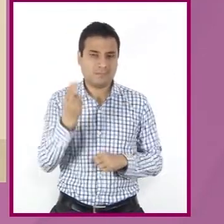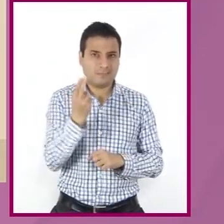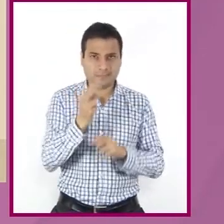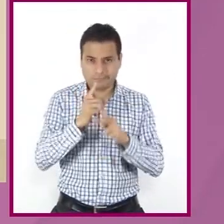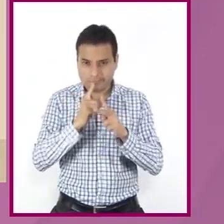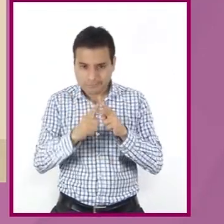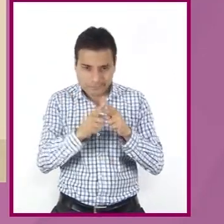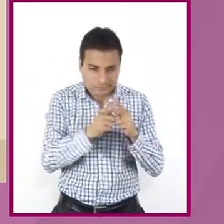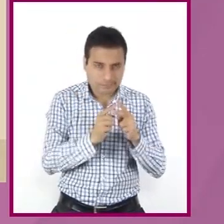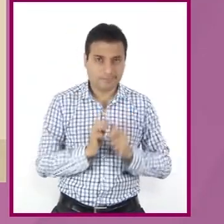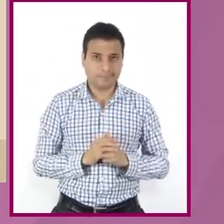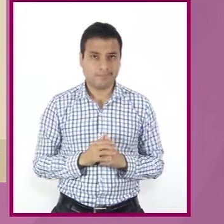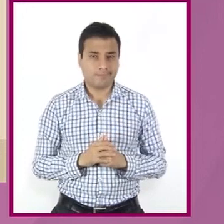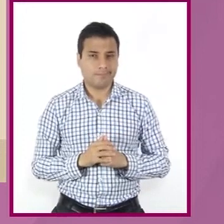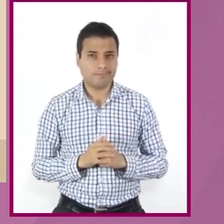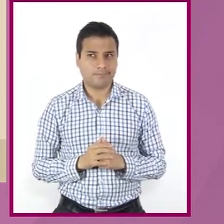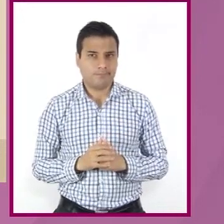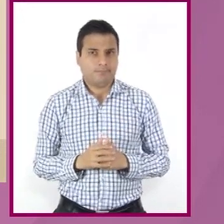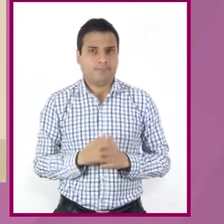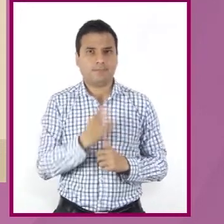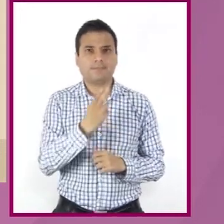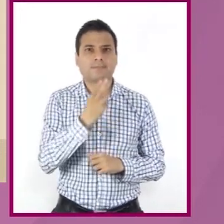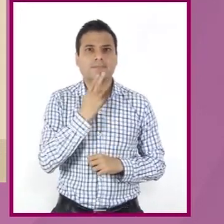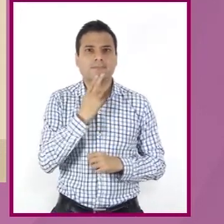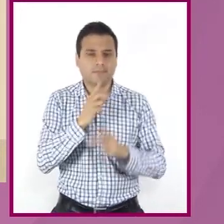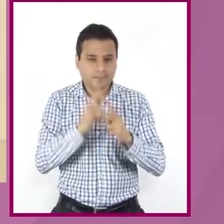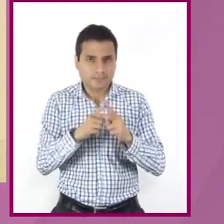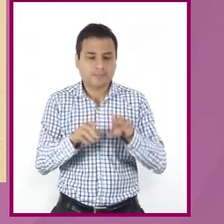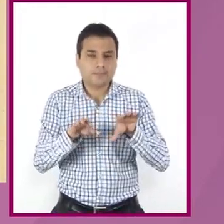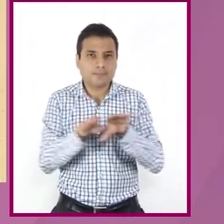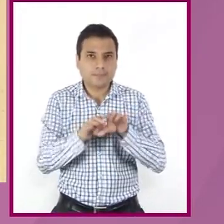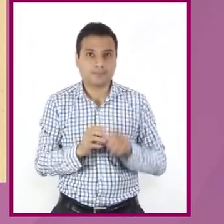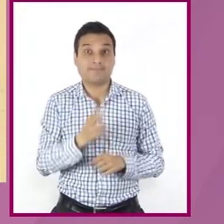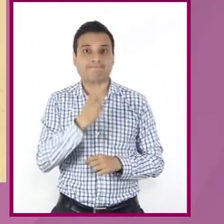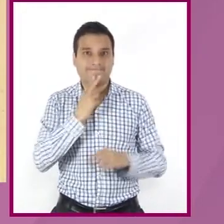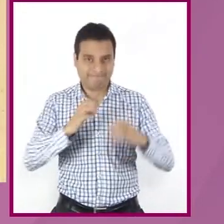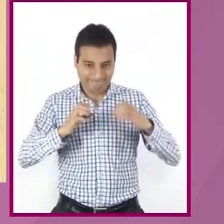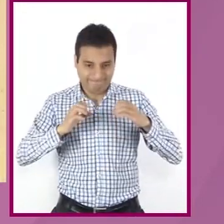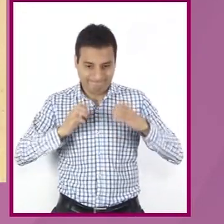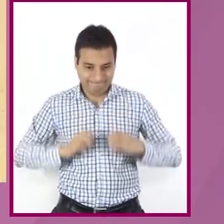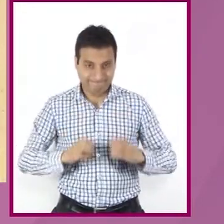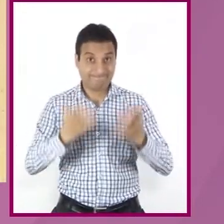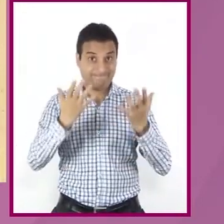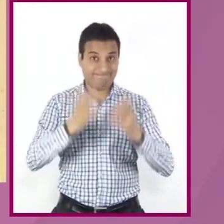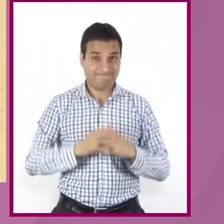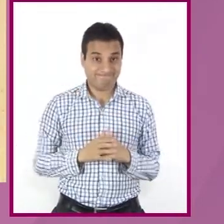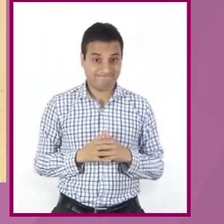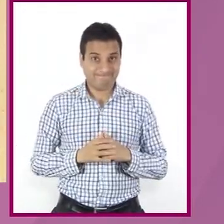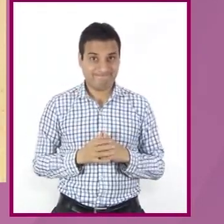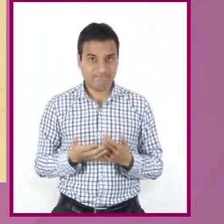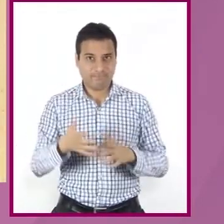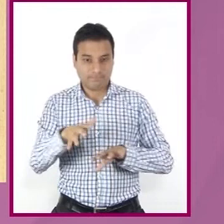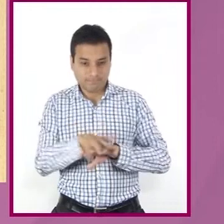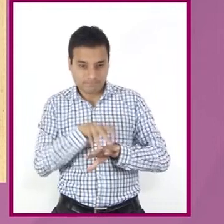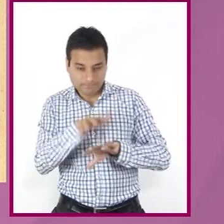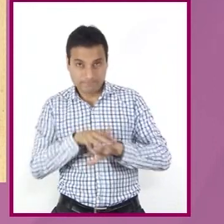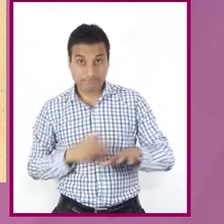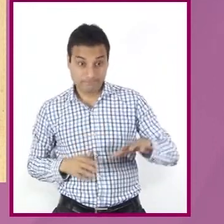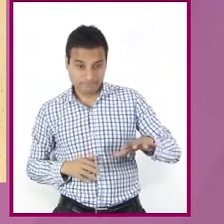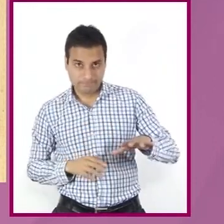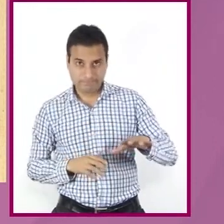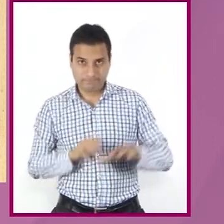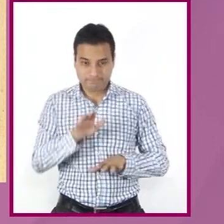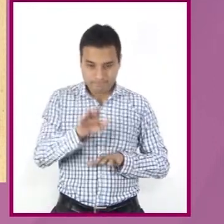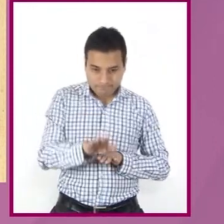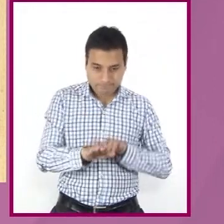de medir cosas, por lo que recurrió a su cuerpo para hacerlo. Con la longitud de sus pasos, medía